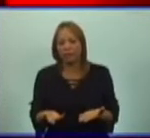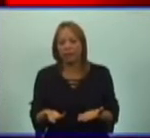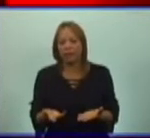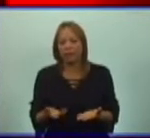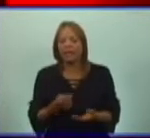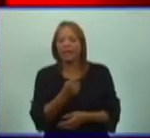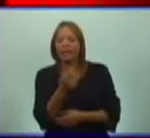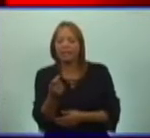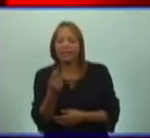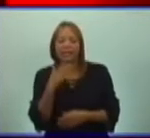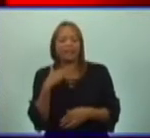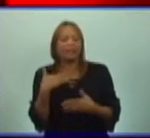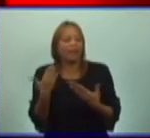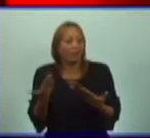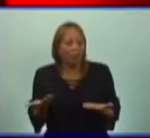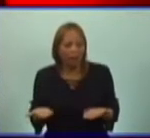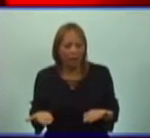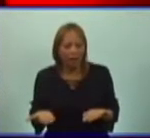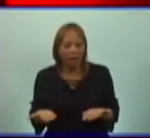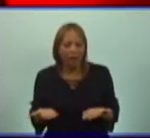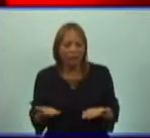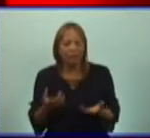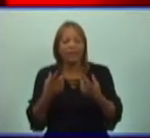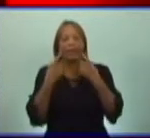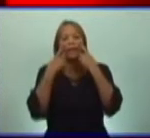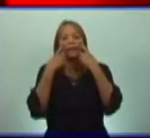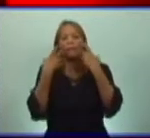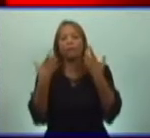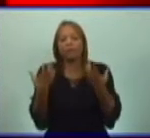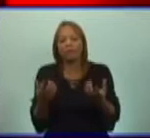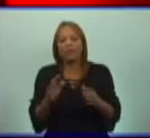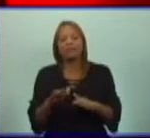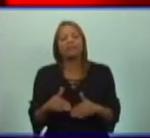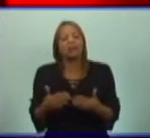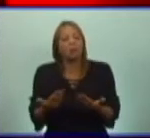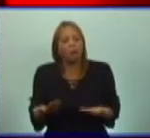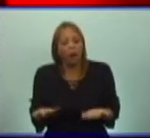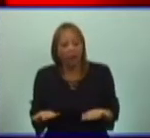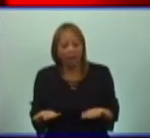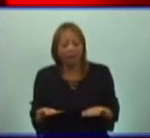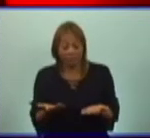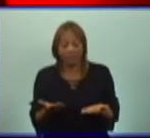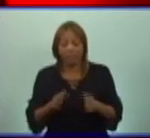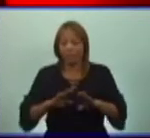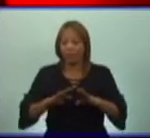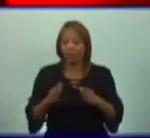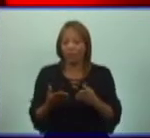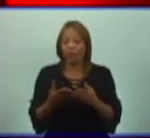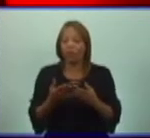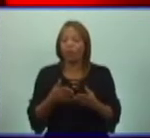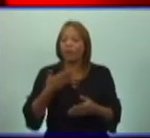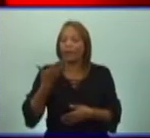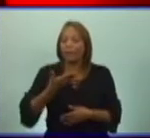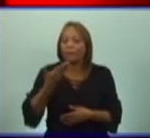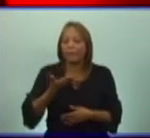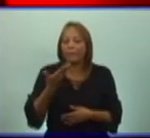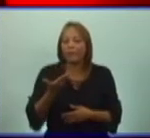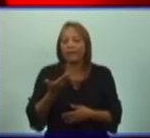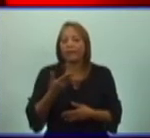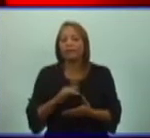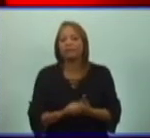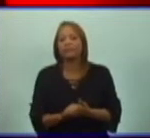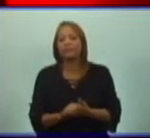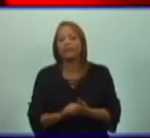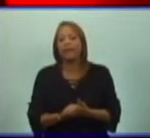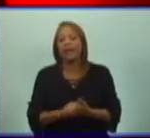le dejó, la importancia, teniendo en cuenta su opinión,